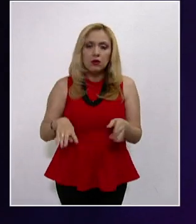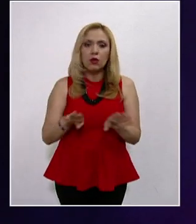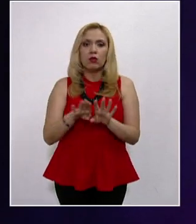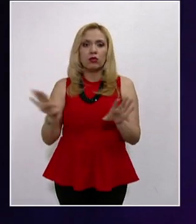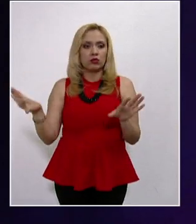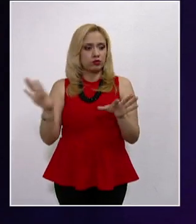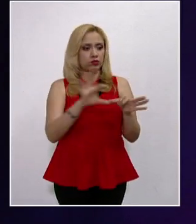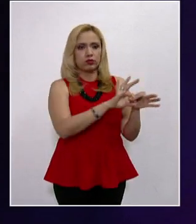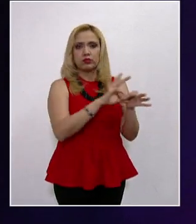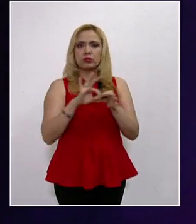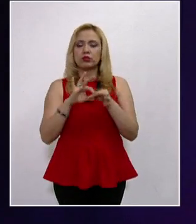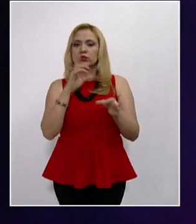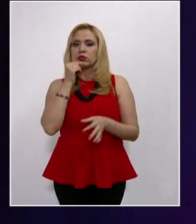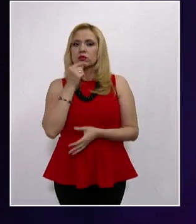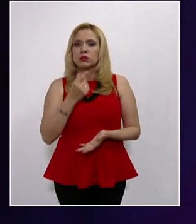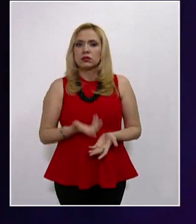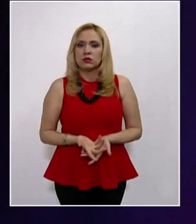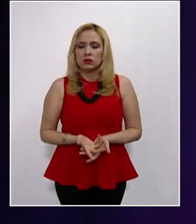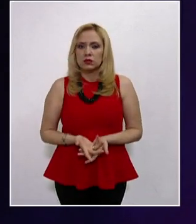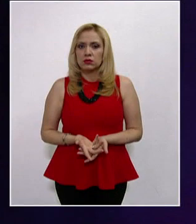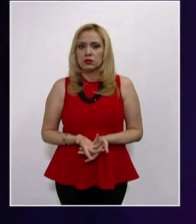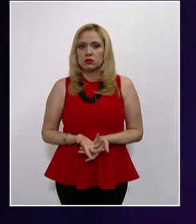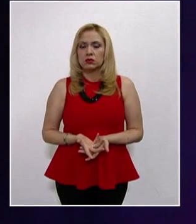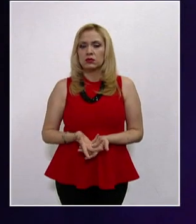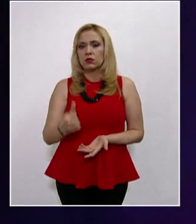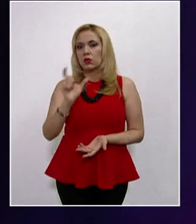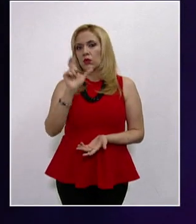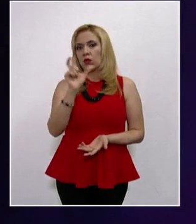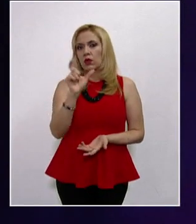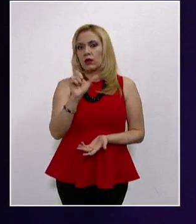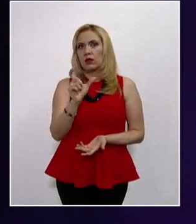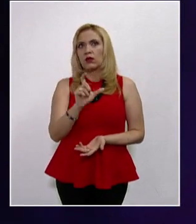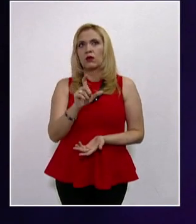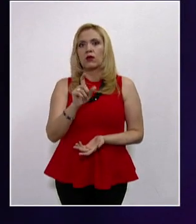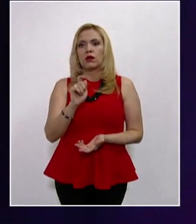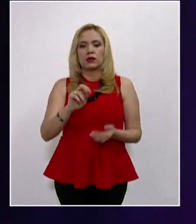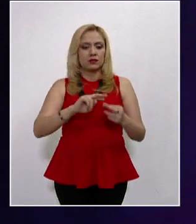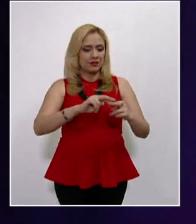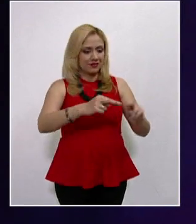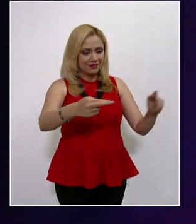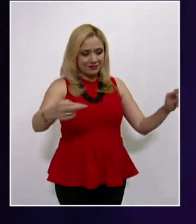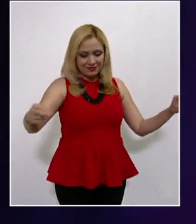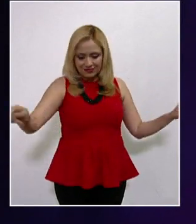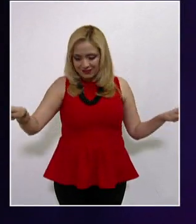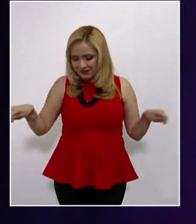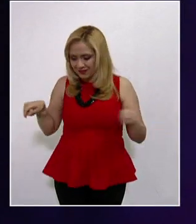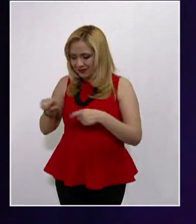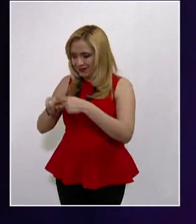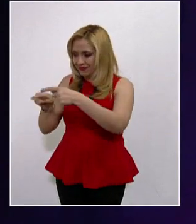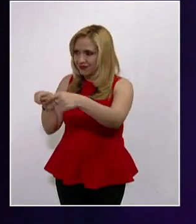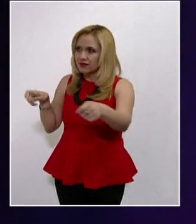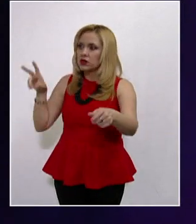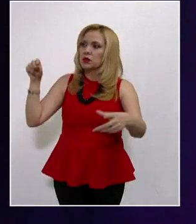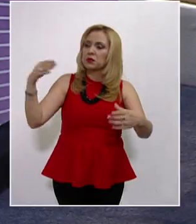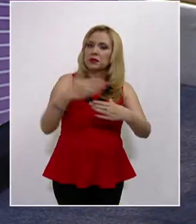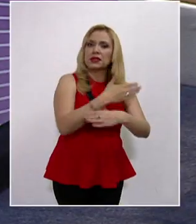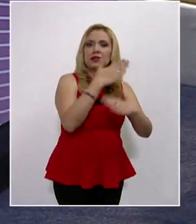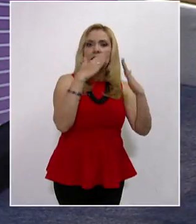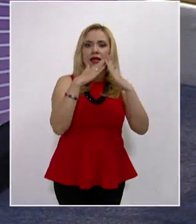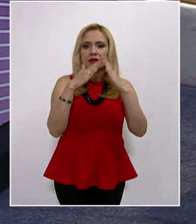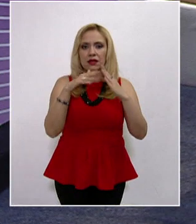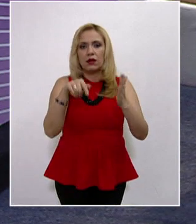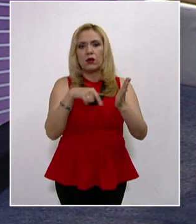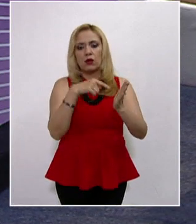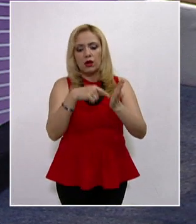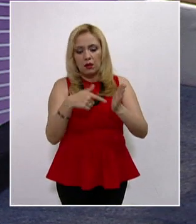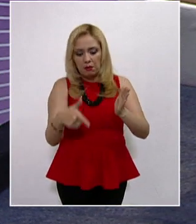coordinan con las autoridades civiles, ¿no? O sea, desde por ejemplo, el acordonamiento del área, el aseguramiento de bienes, el acordonamiento del área, todas esas